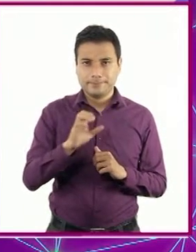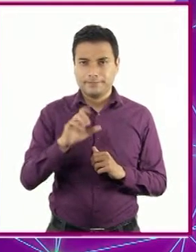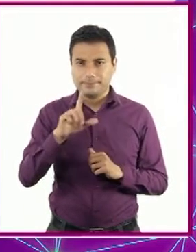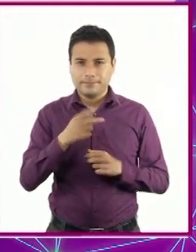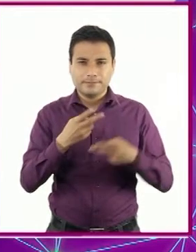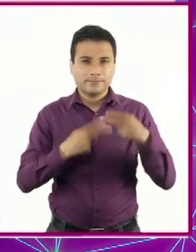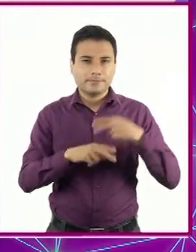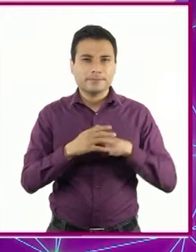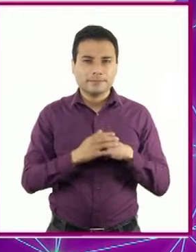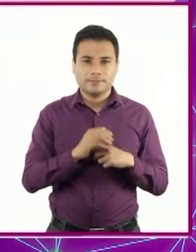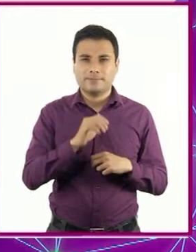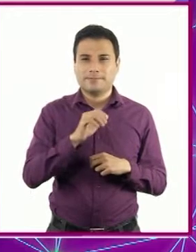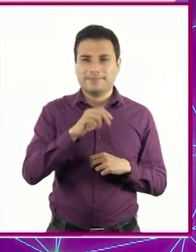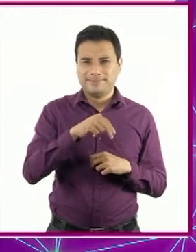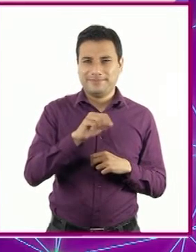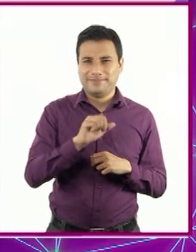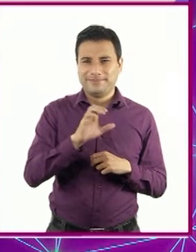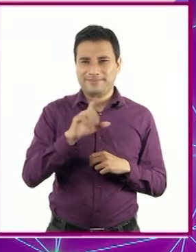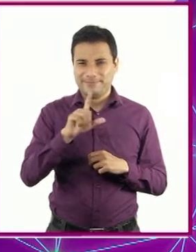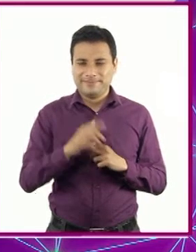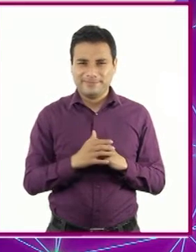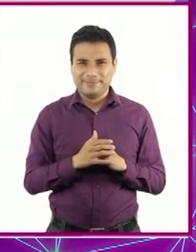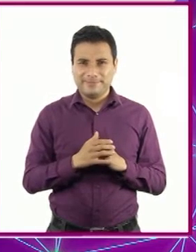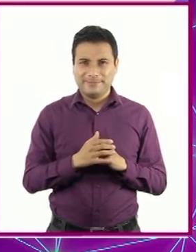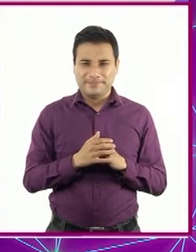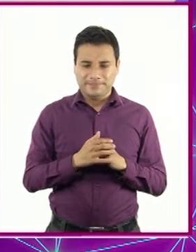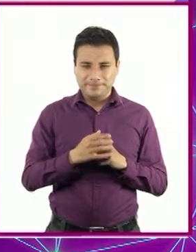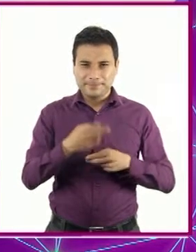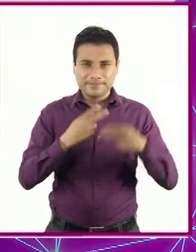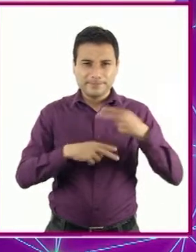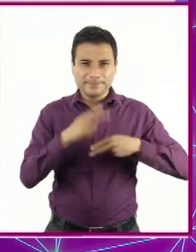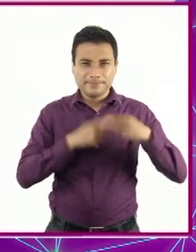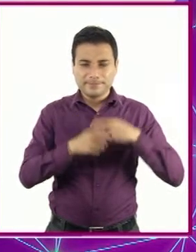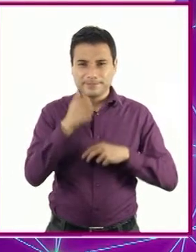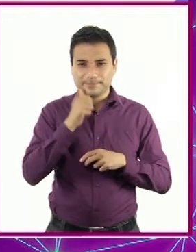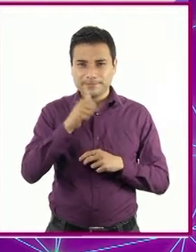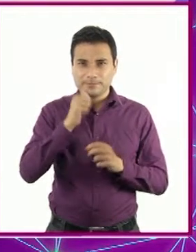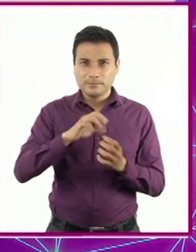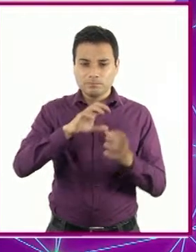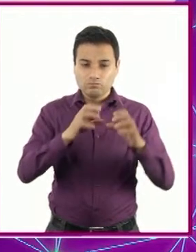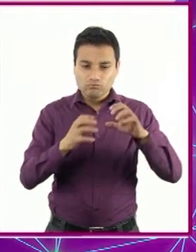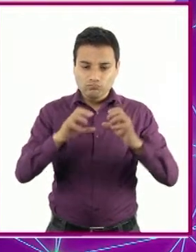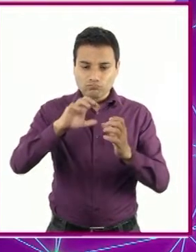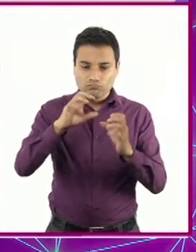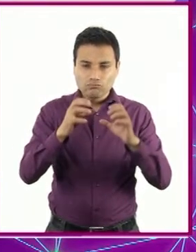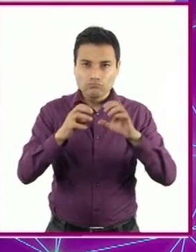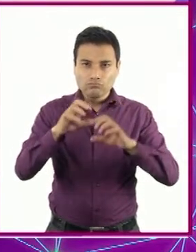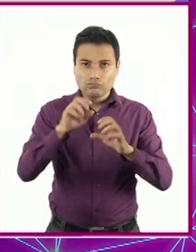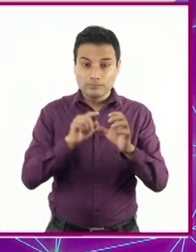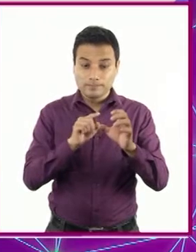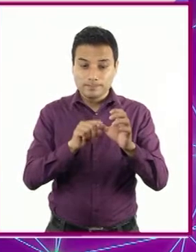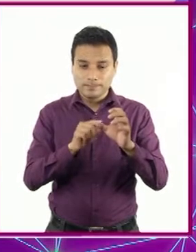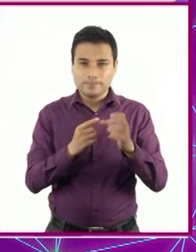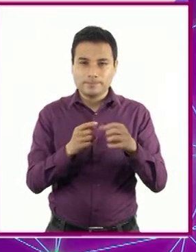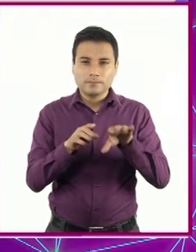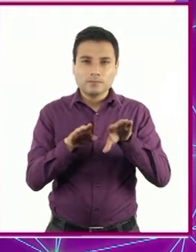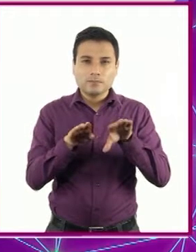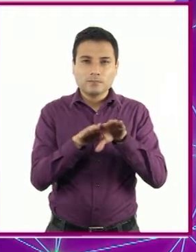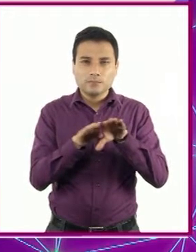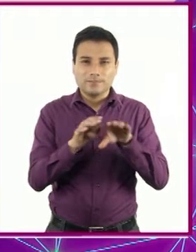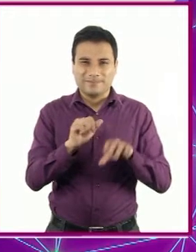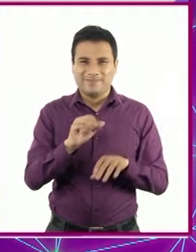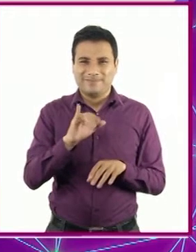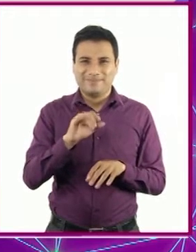ácido clorhídrico que se libera como parte del proceso digestivo se mueven constantemente, proporcionando un medio muy